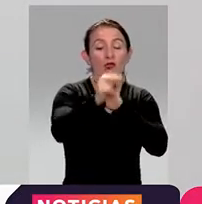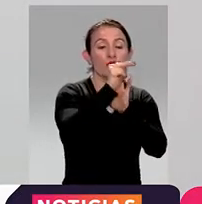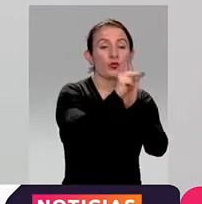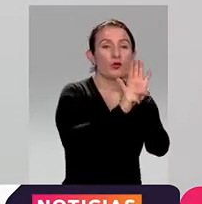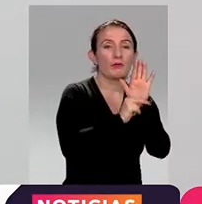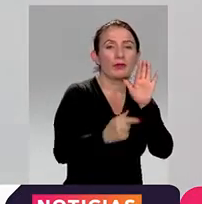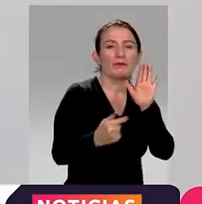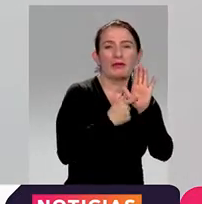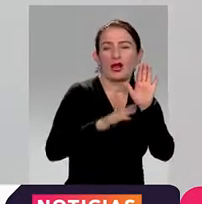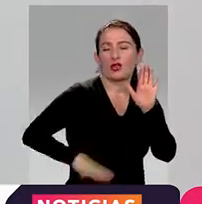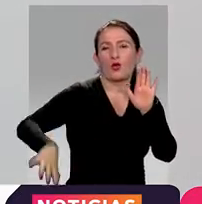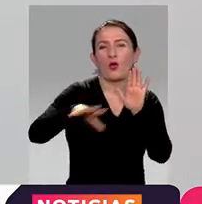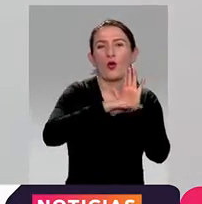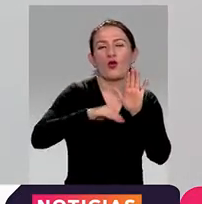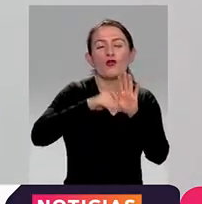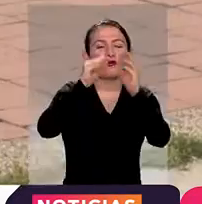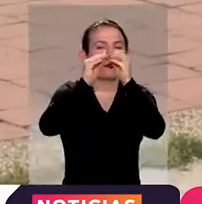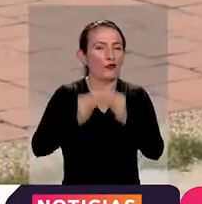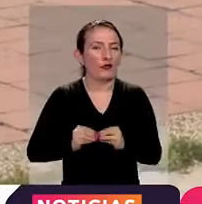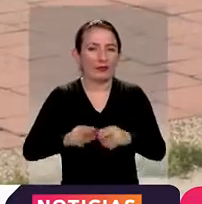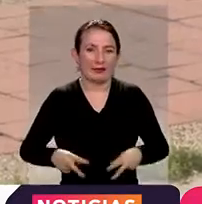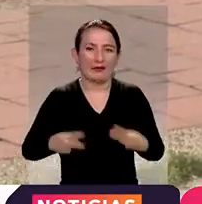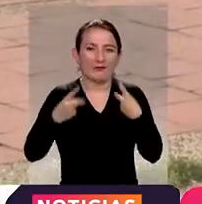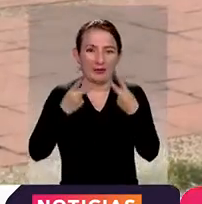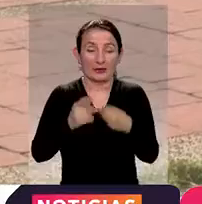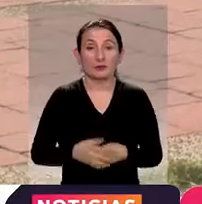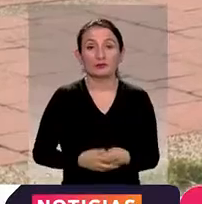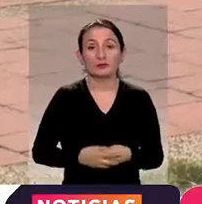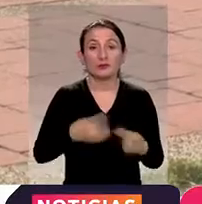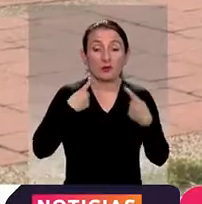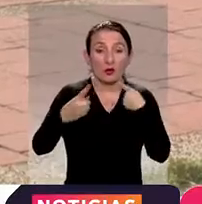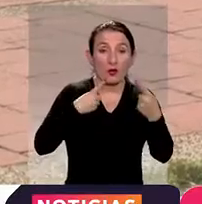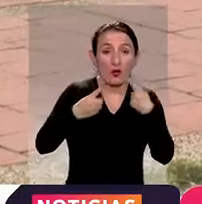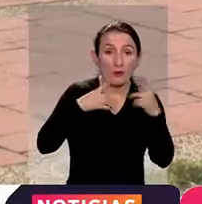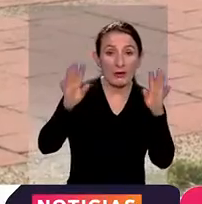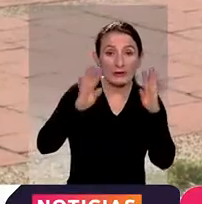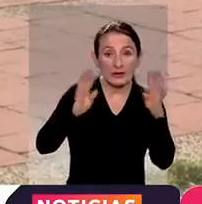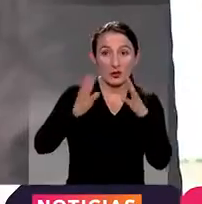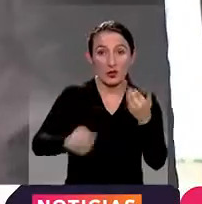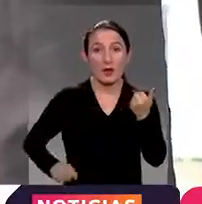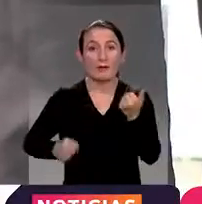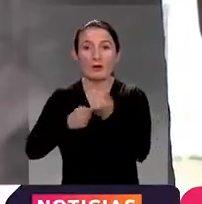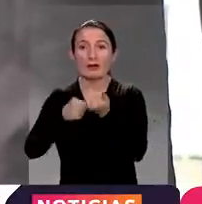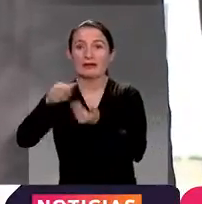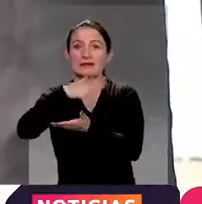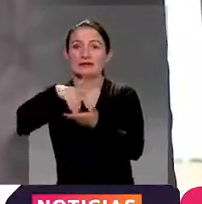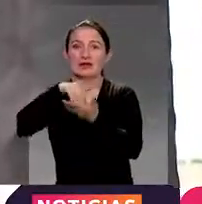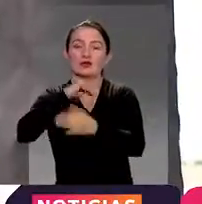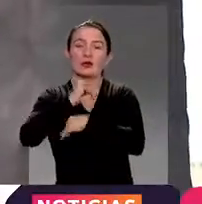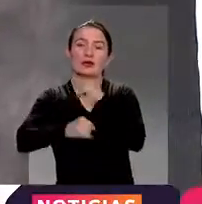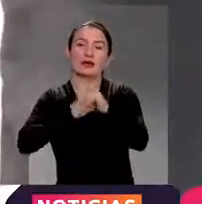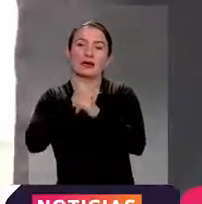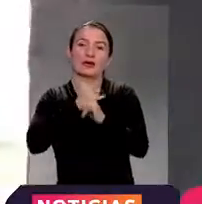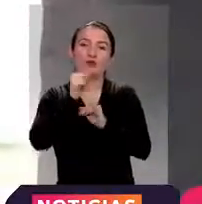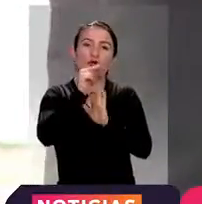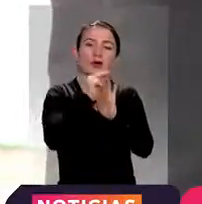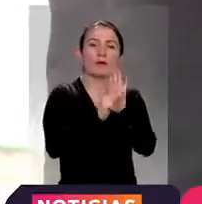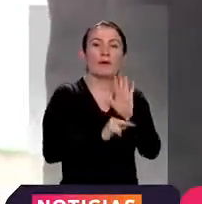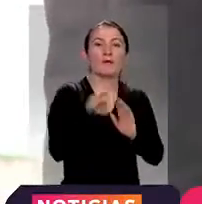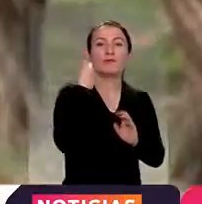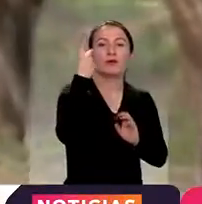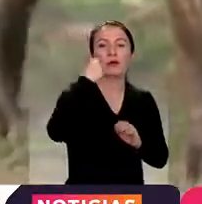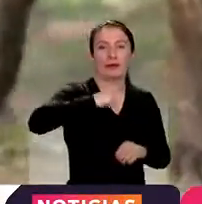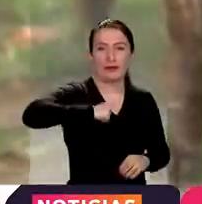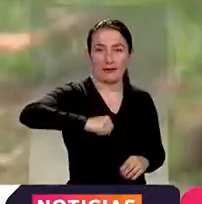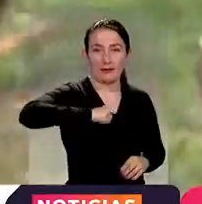normativos para todas las formas de vida. Los conversatorios fueron apoyados por el Centro Internacional de Política y Derecho Animal